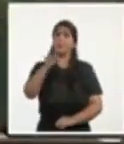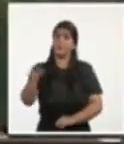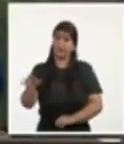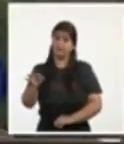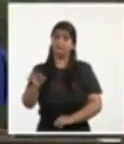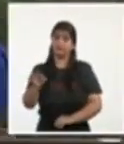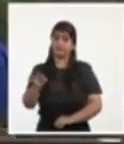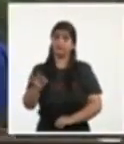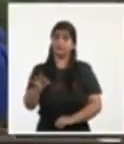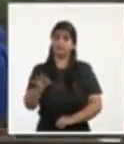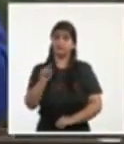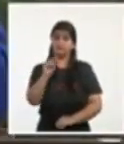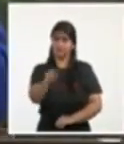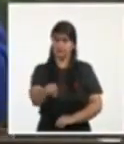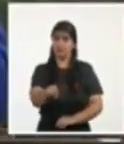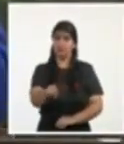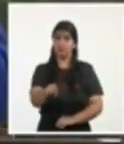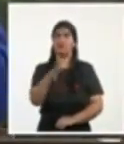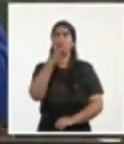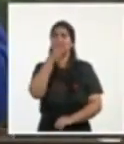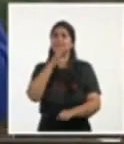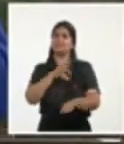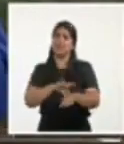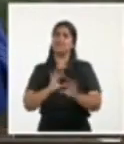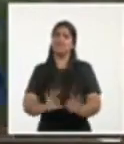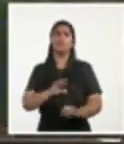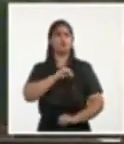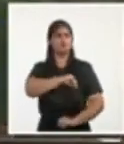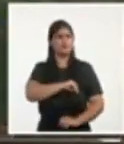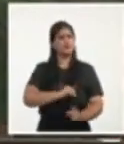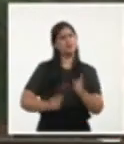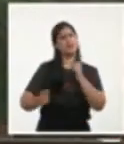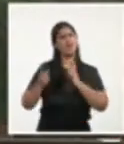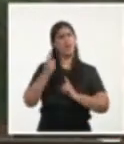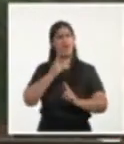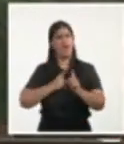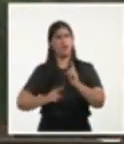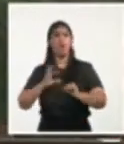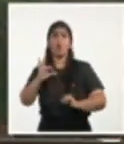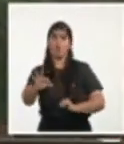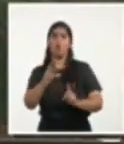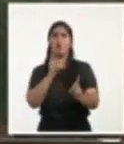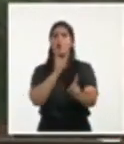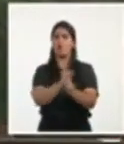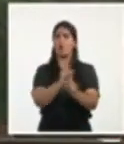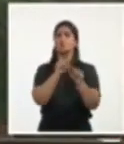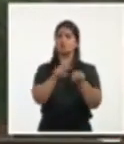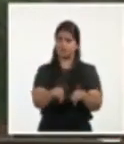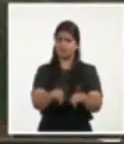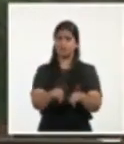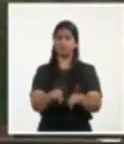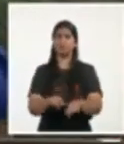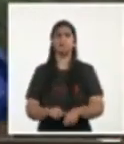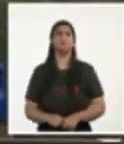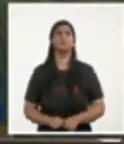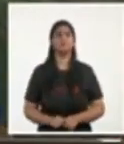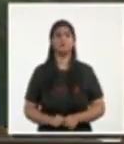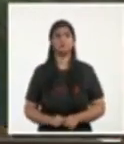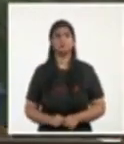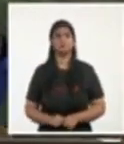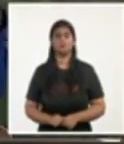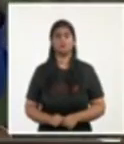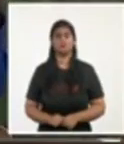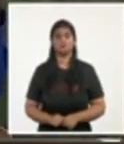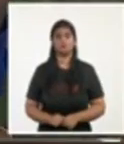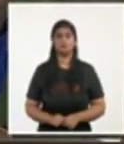puedan ser enfermos. Y tenemos los contactos, que son parte de la cadena de